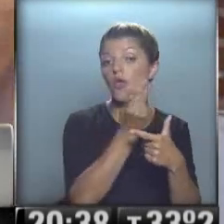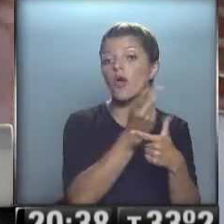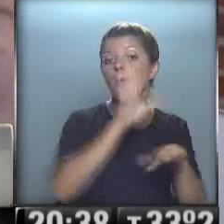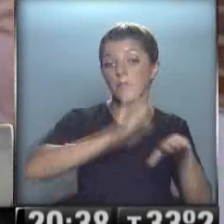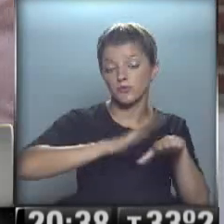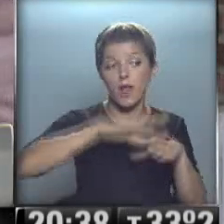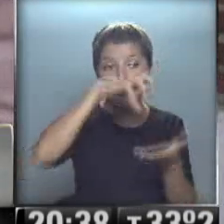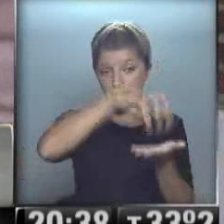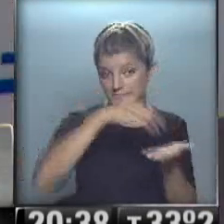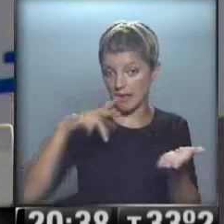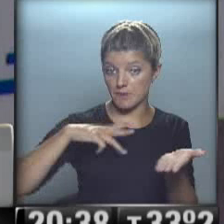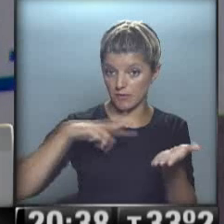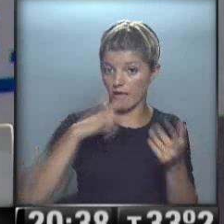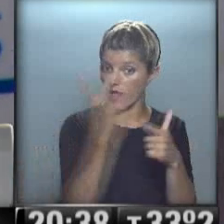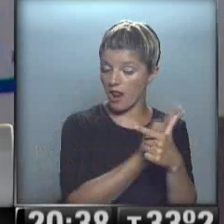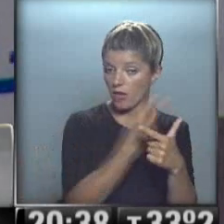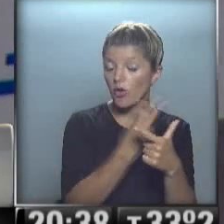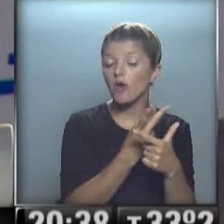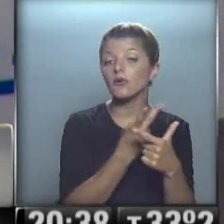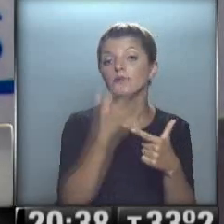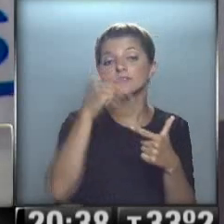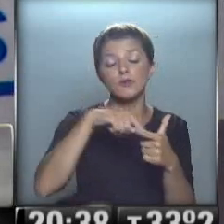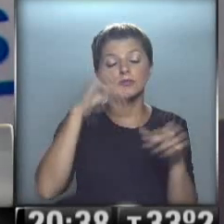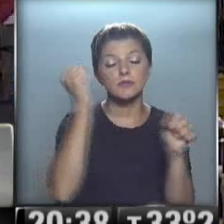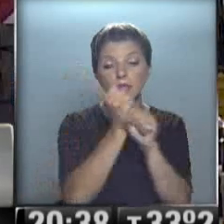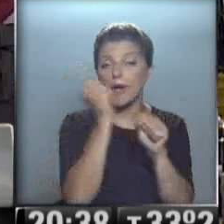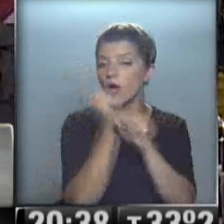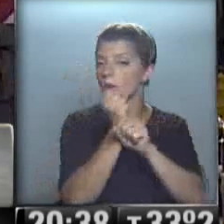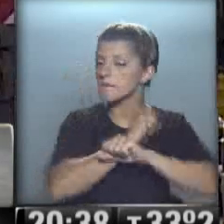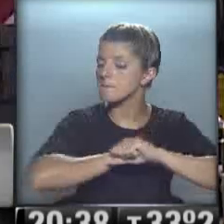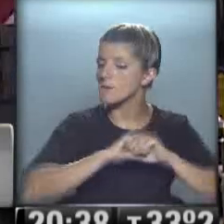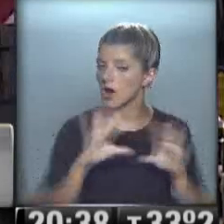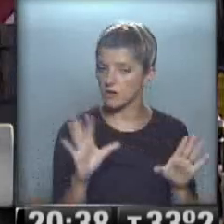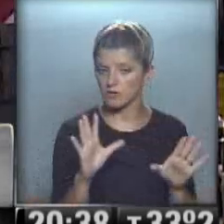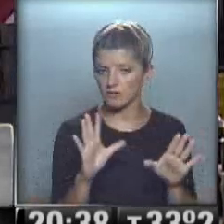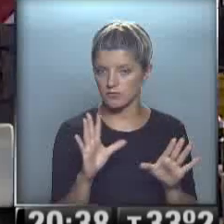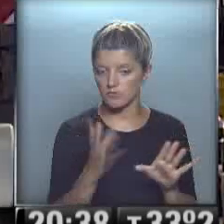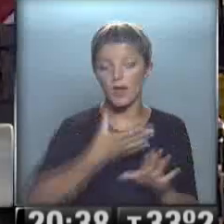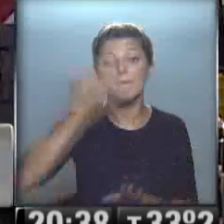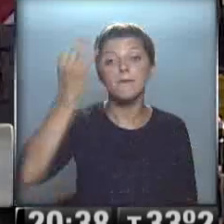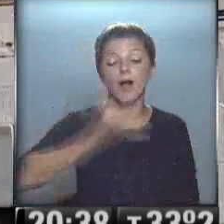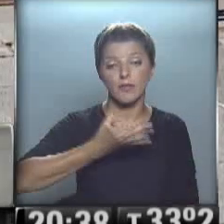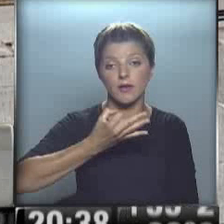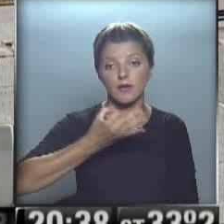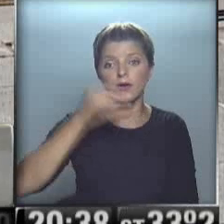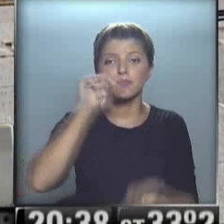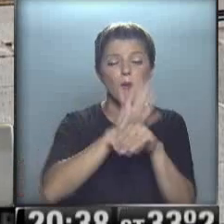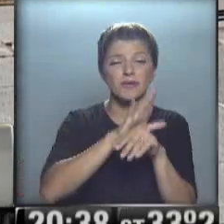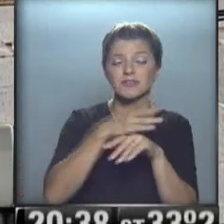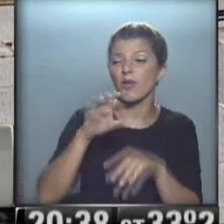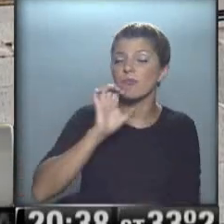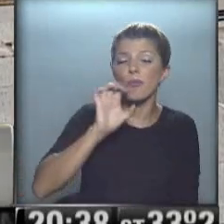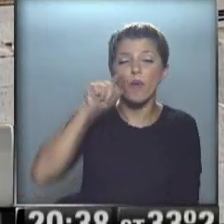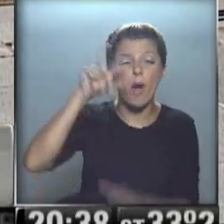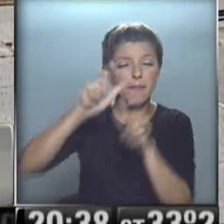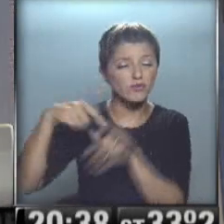manos privadas absolutamente ineficiente realmente una tomadura de pelo para para